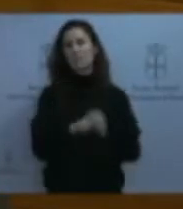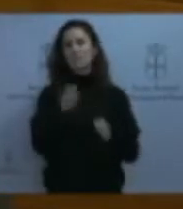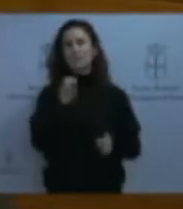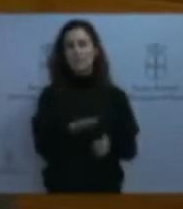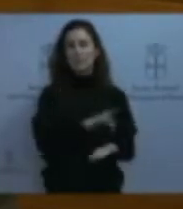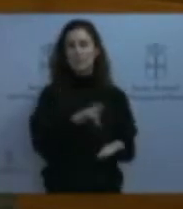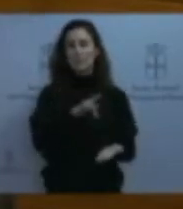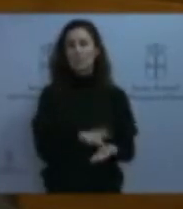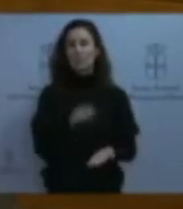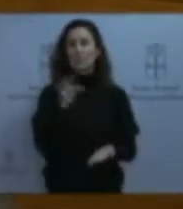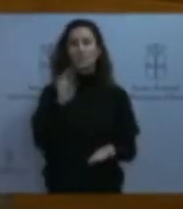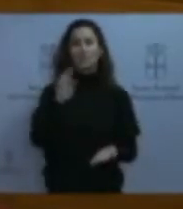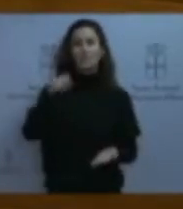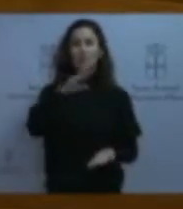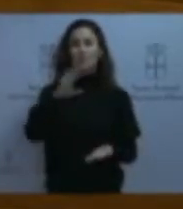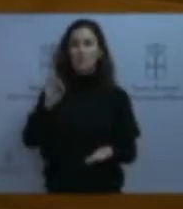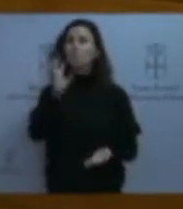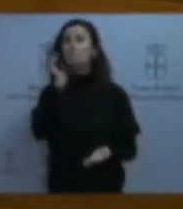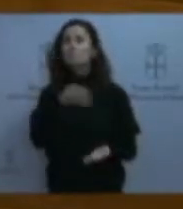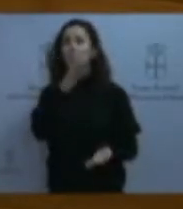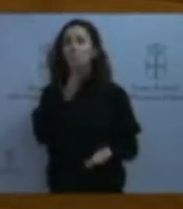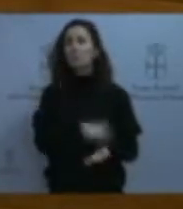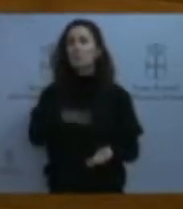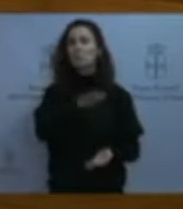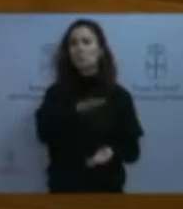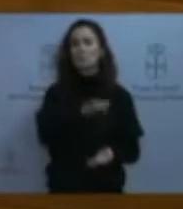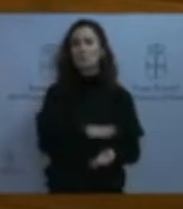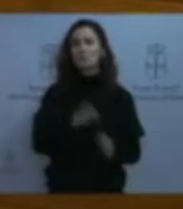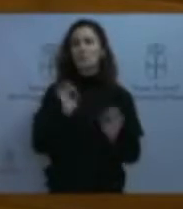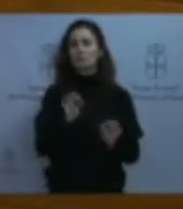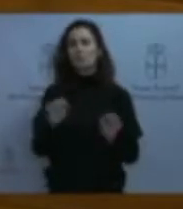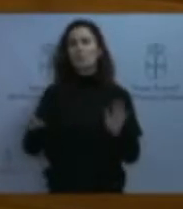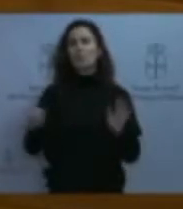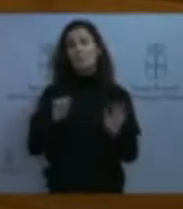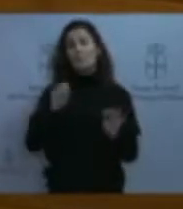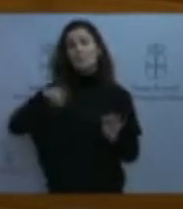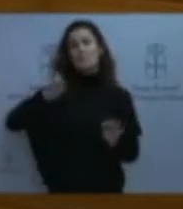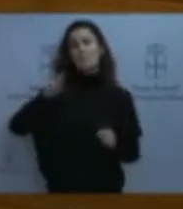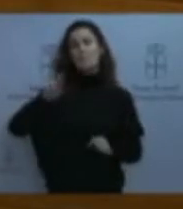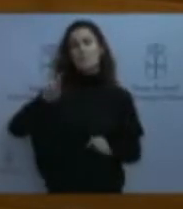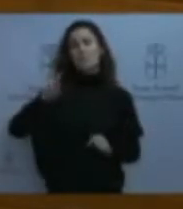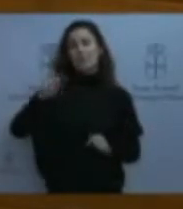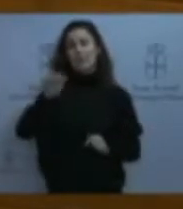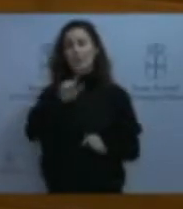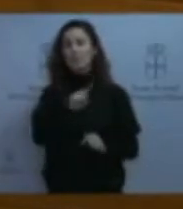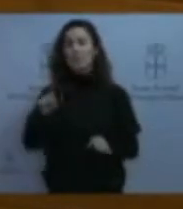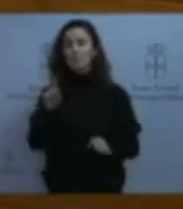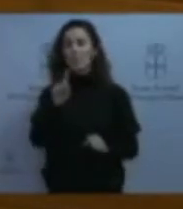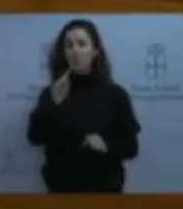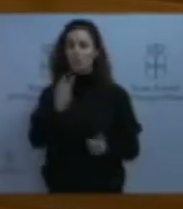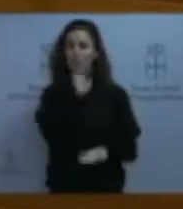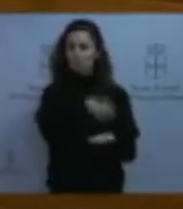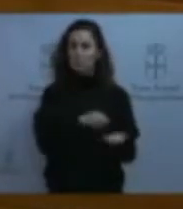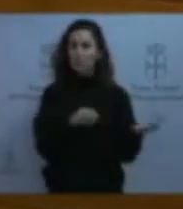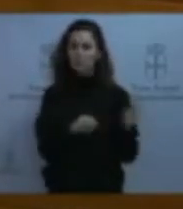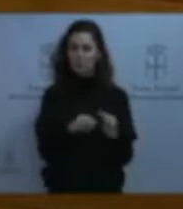llegado al Franco. Y llegaron primero, efectivamente, porque nosotros estábamos en la Morgal en la dirección del incendio. ¿Y sabe lo que propusieron ustedes? ¿Sabe lo único que propusieron ustedes?